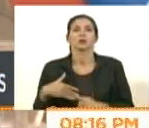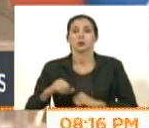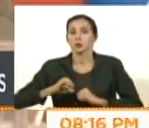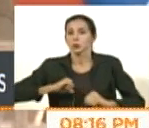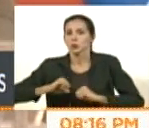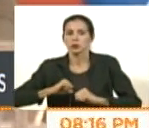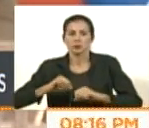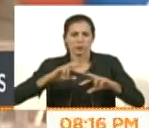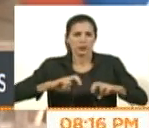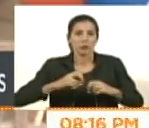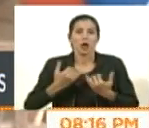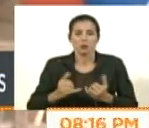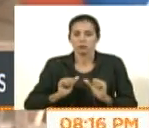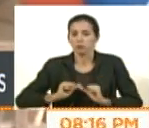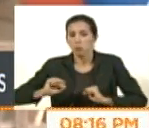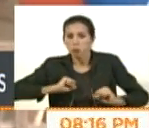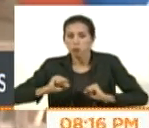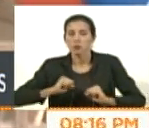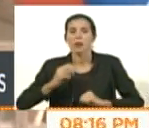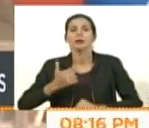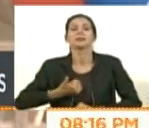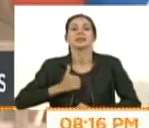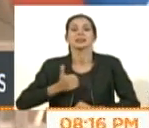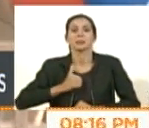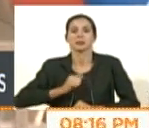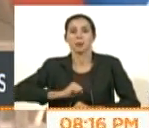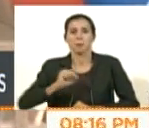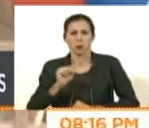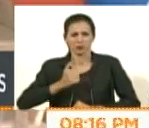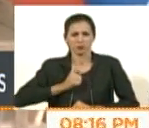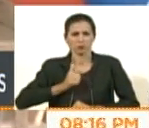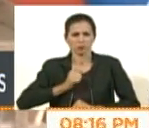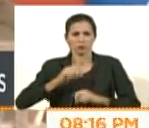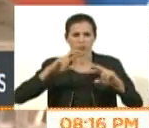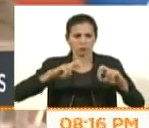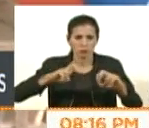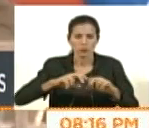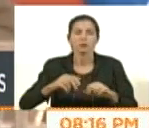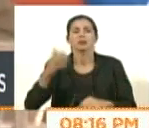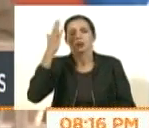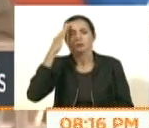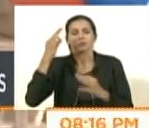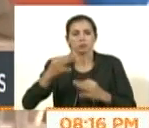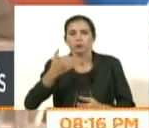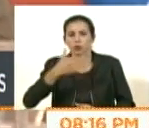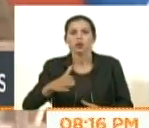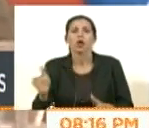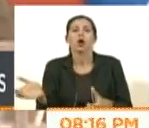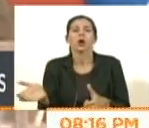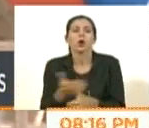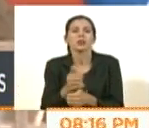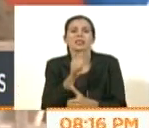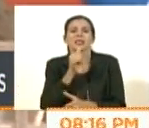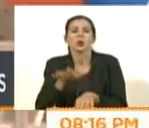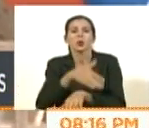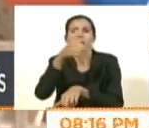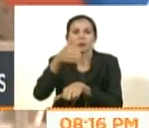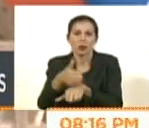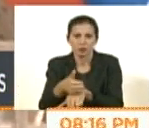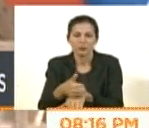diligencias que practicará el CICPC daremos con los responsables. Nosotros también